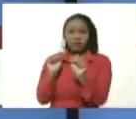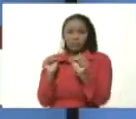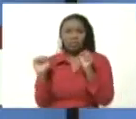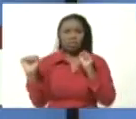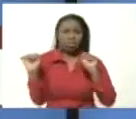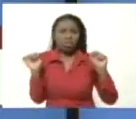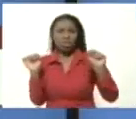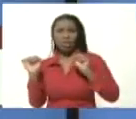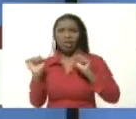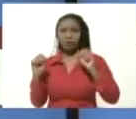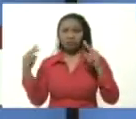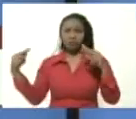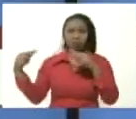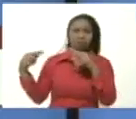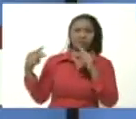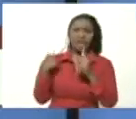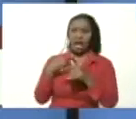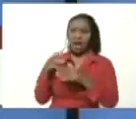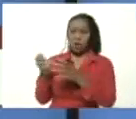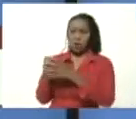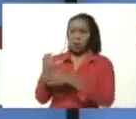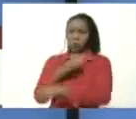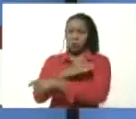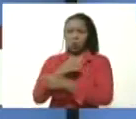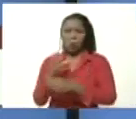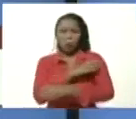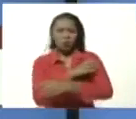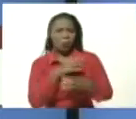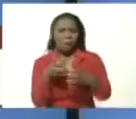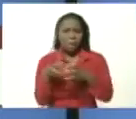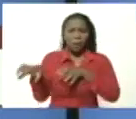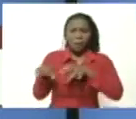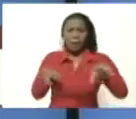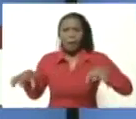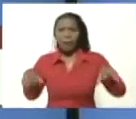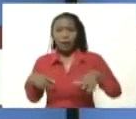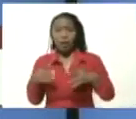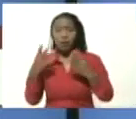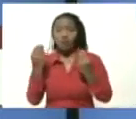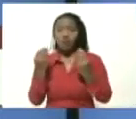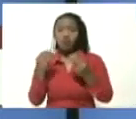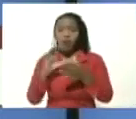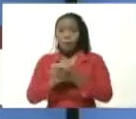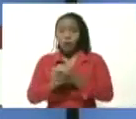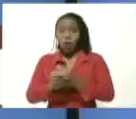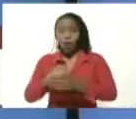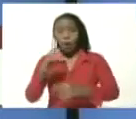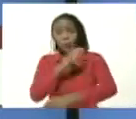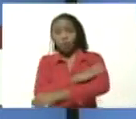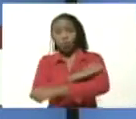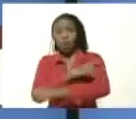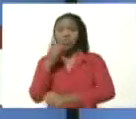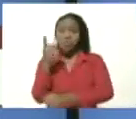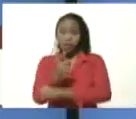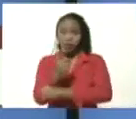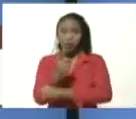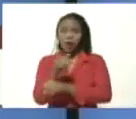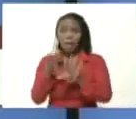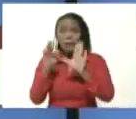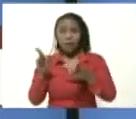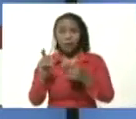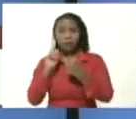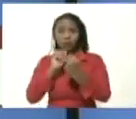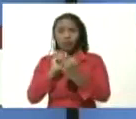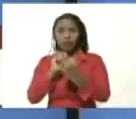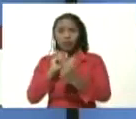se odian, no se pueden ver. Aquí la Unión Europea tiene muchos amigos aquí en la oposición, deberían hacer una mesa de diálogo en la